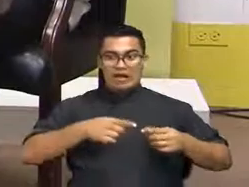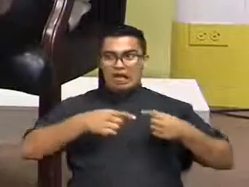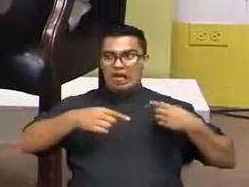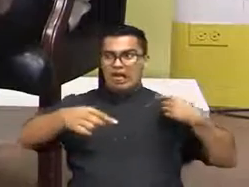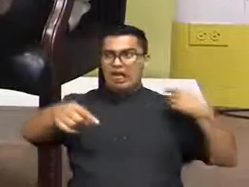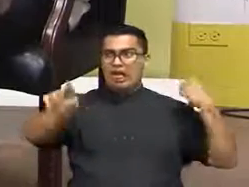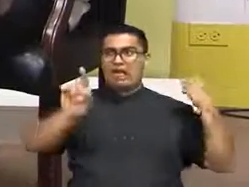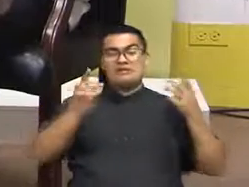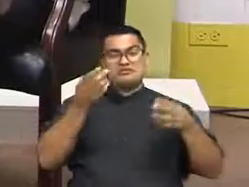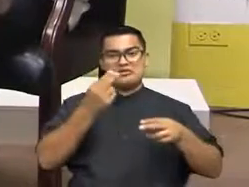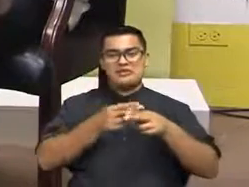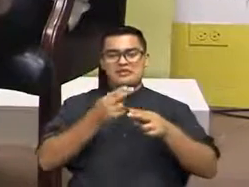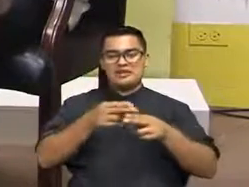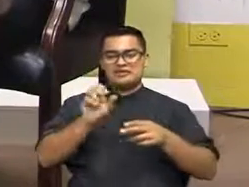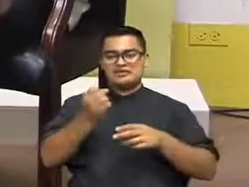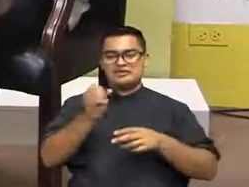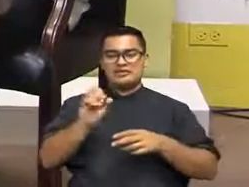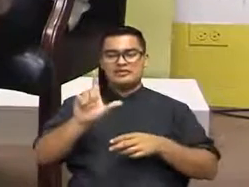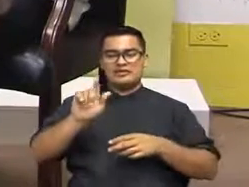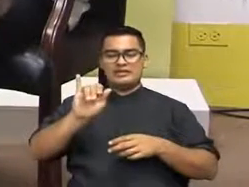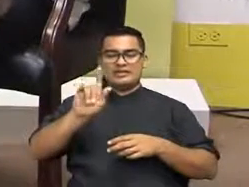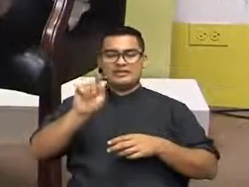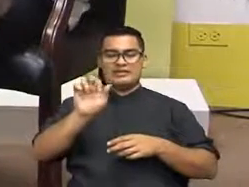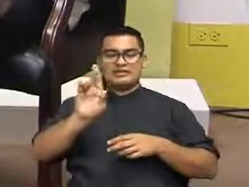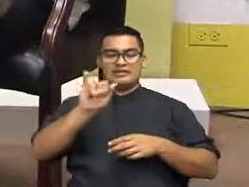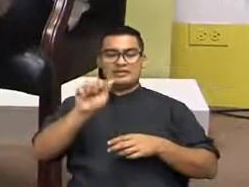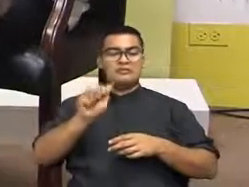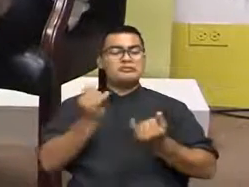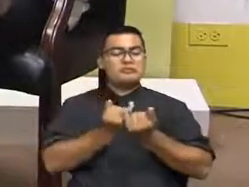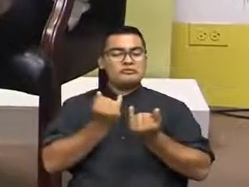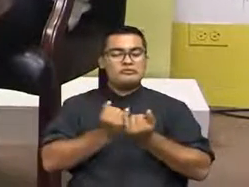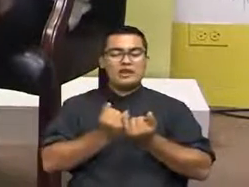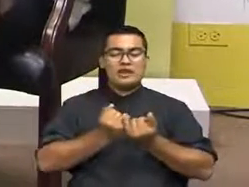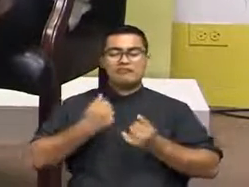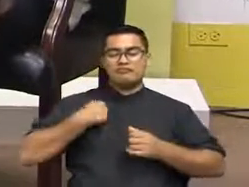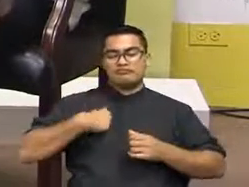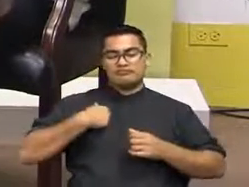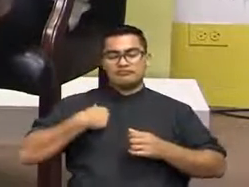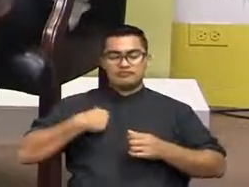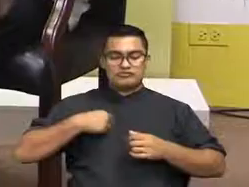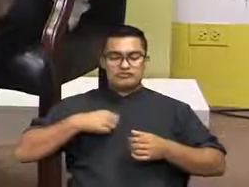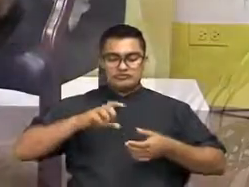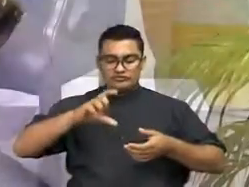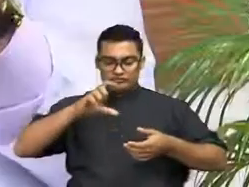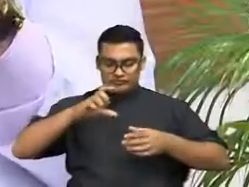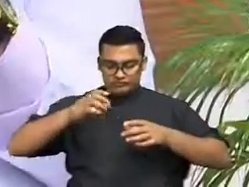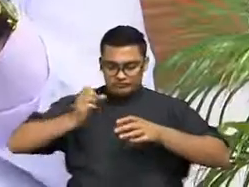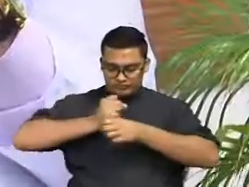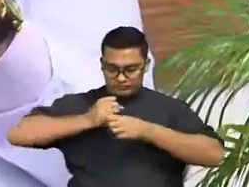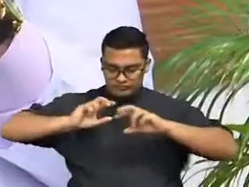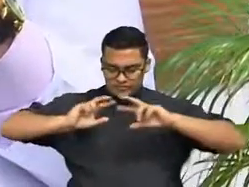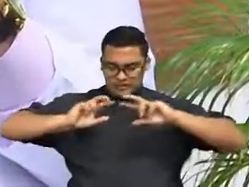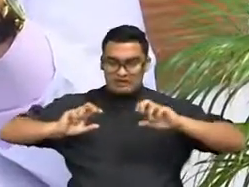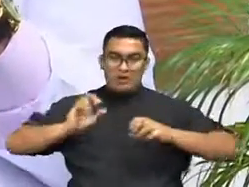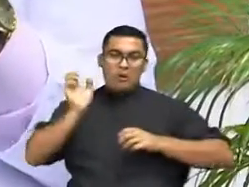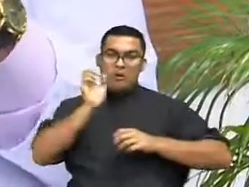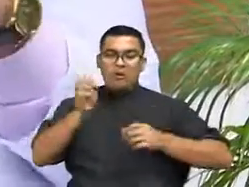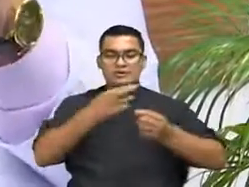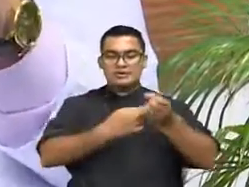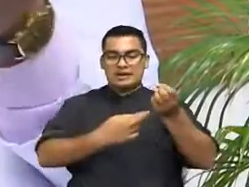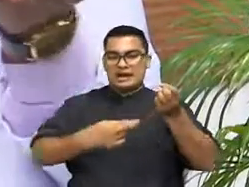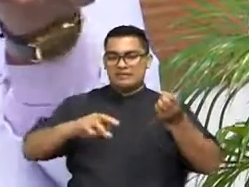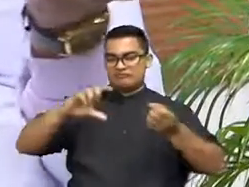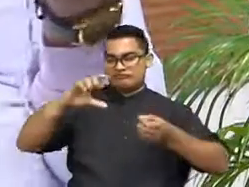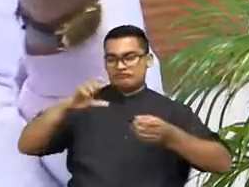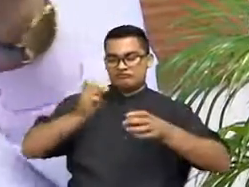tener, generalmente en búsqueda, los exámenes generales de esa citología, normalmente te reportan cualquier tipo de parásito y